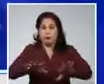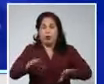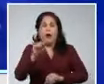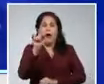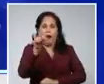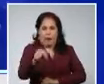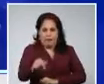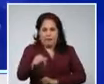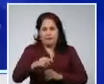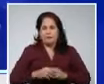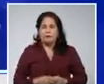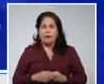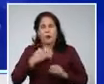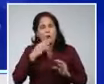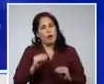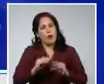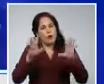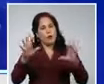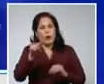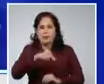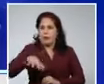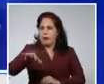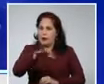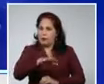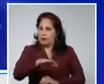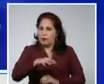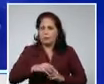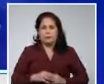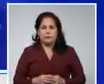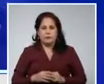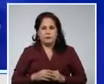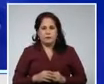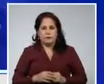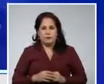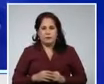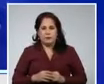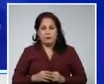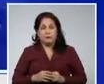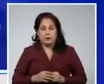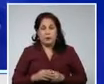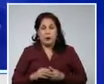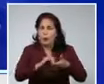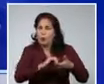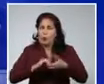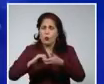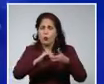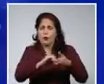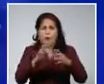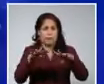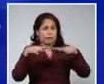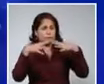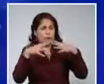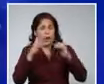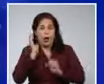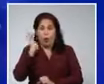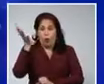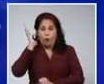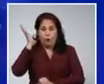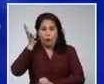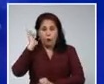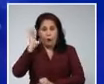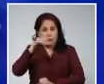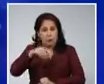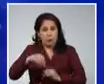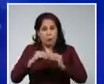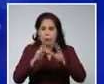Doctor, buenos días. Buen día, Lázaro, buenos días a todos los compañeros que hacen posible la transmisión,